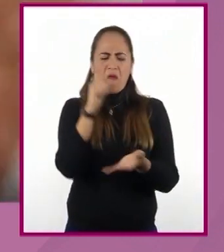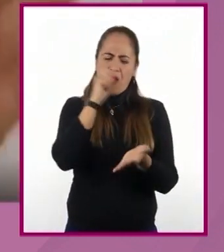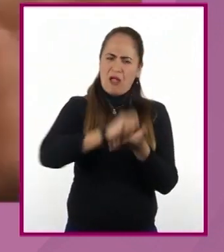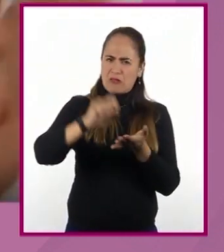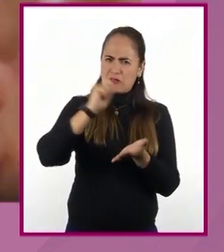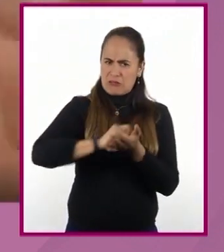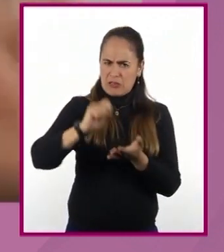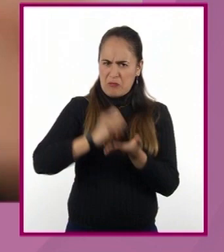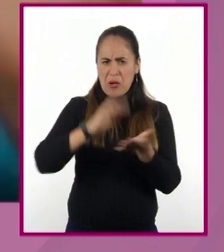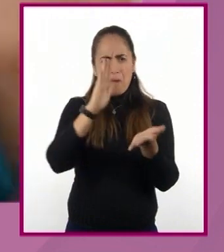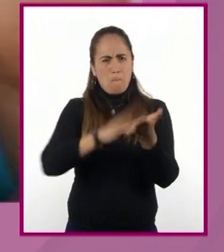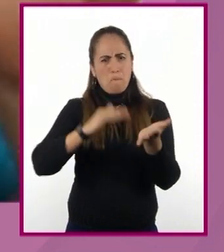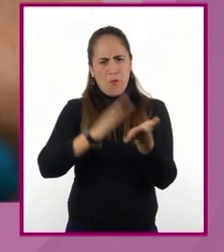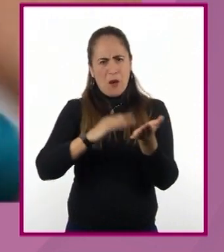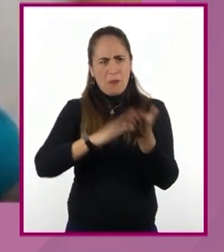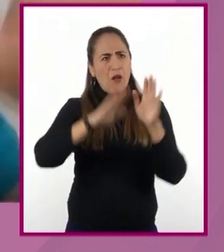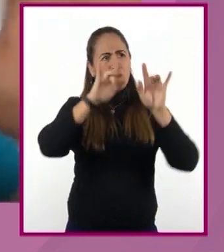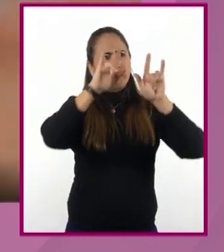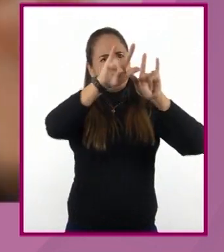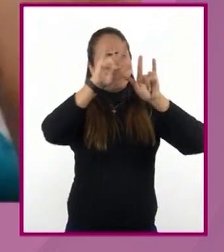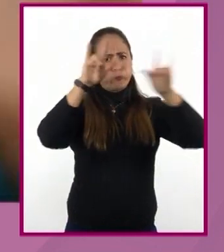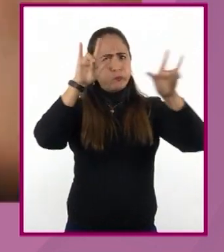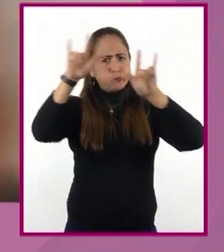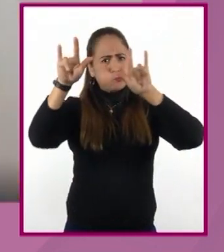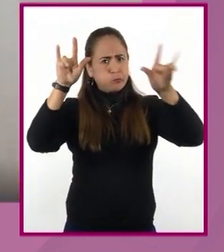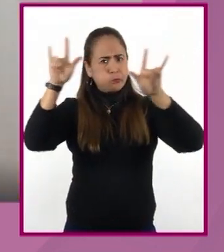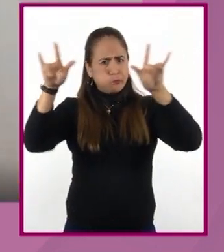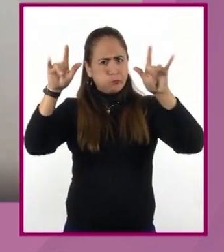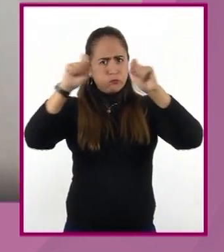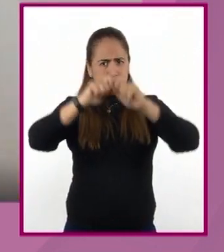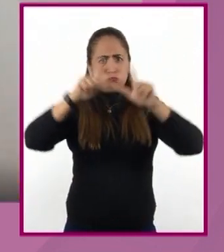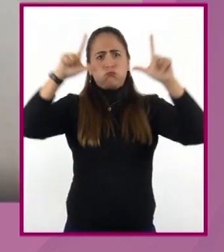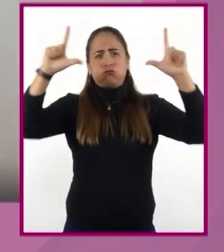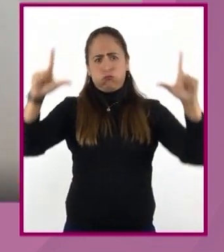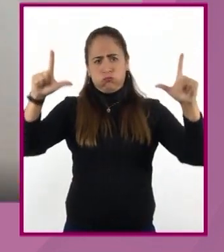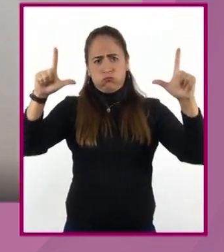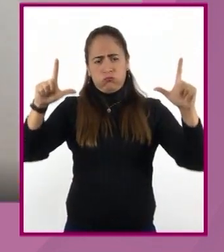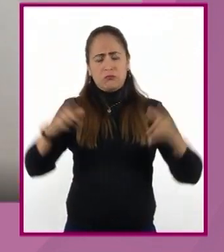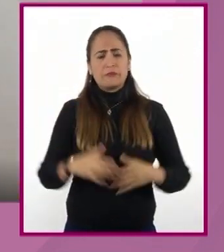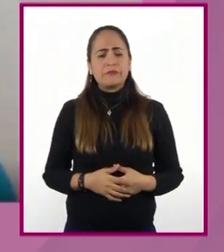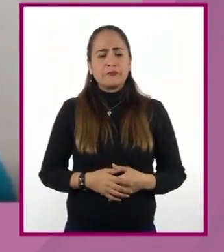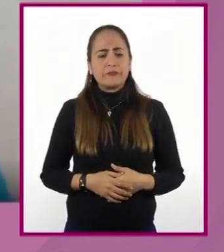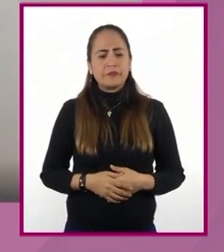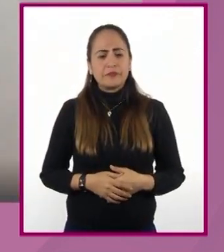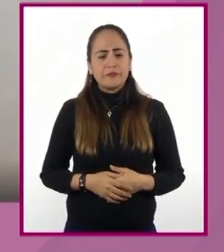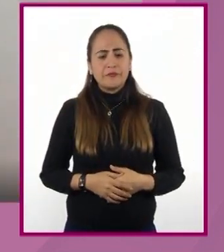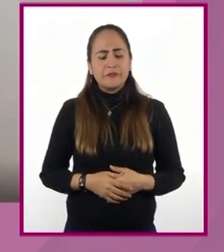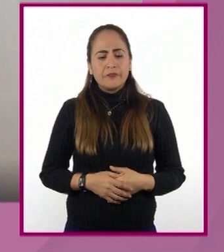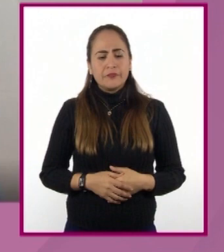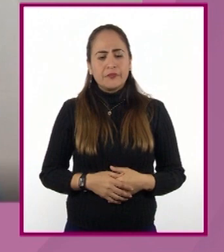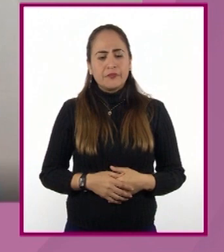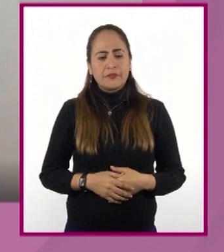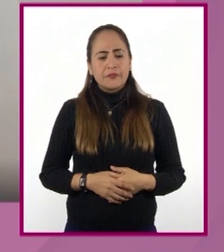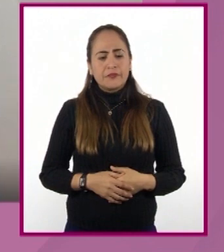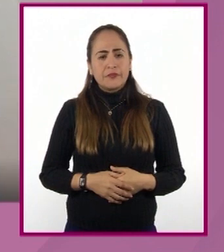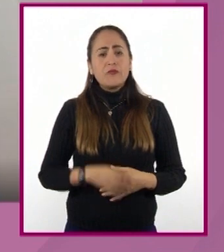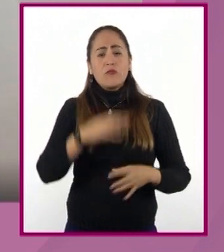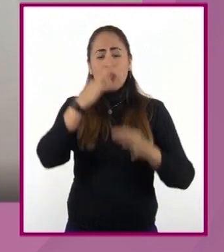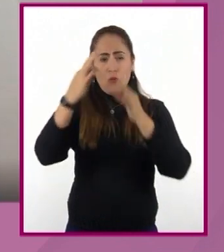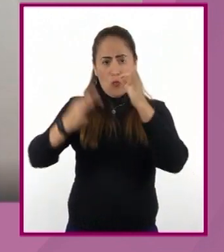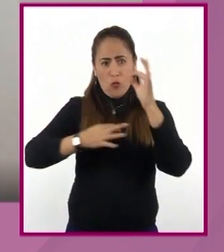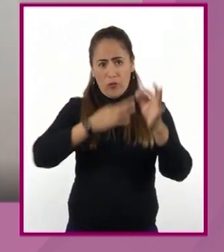en unas hojas y hacer panfletos y hacer anuncios. Y como la publicidad la